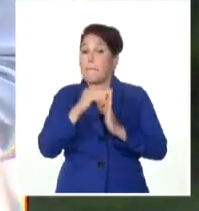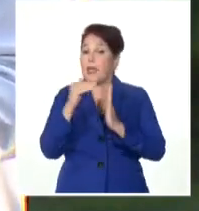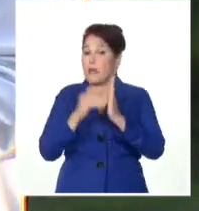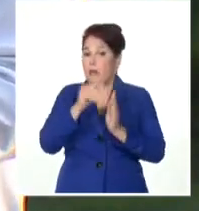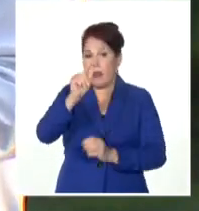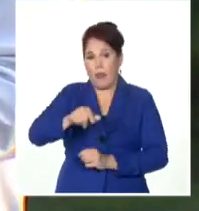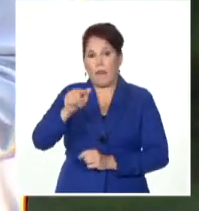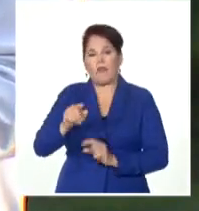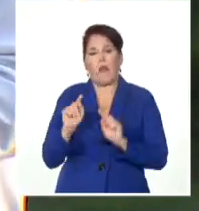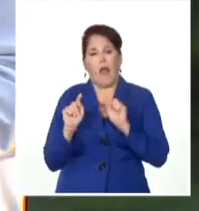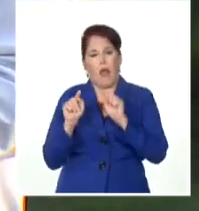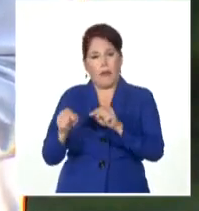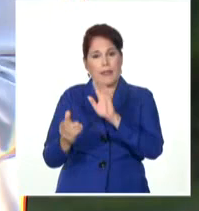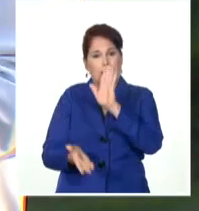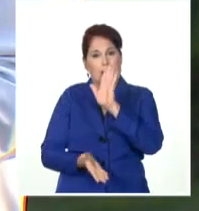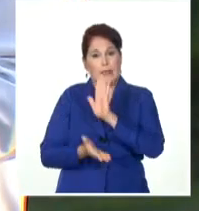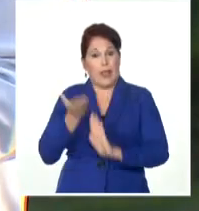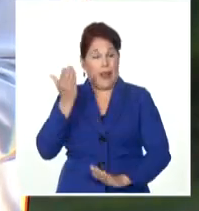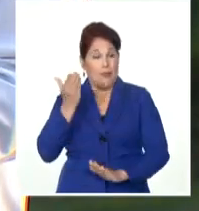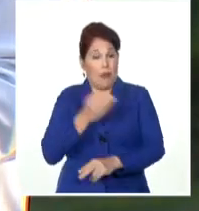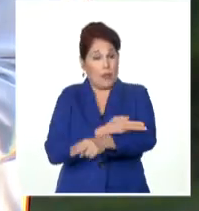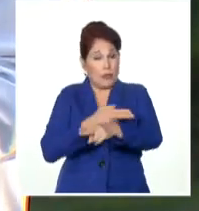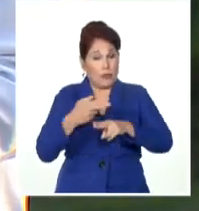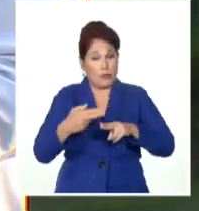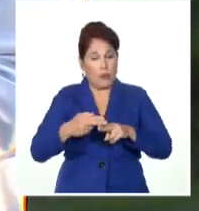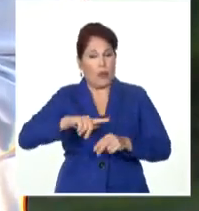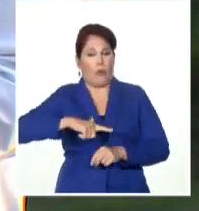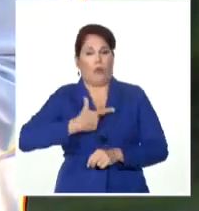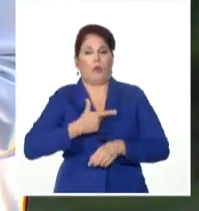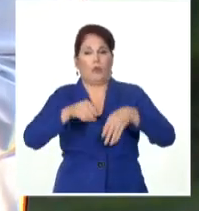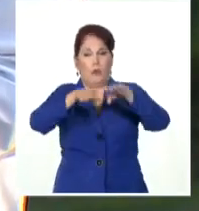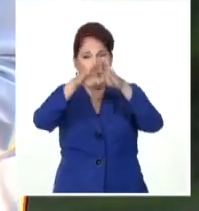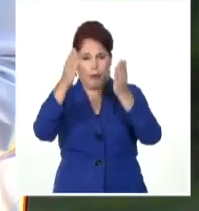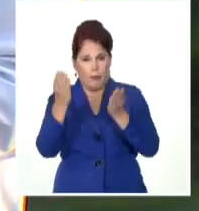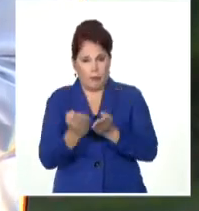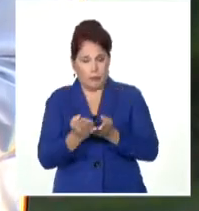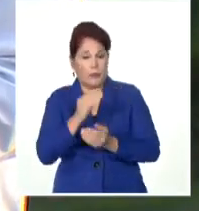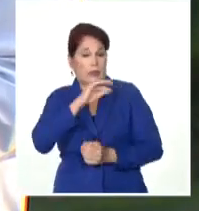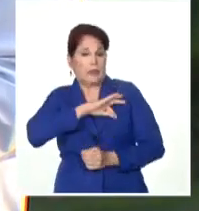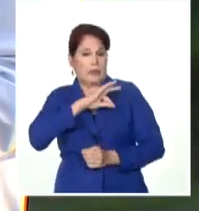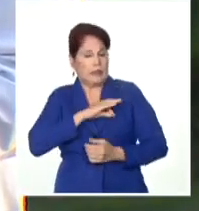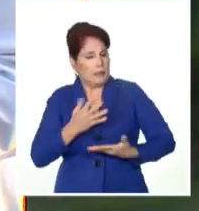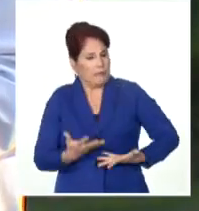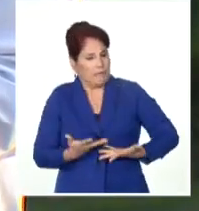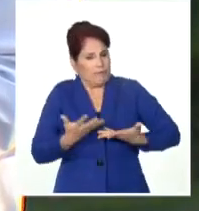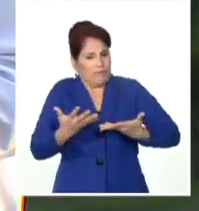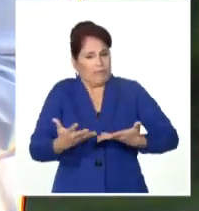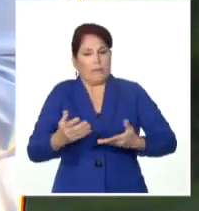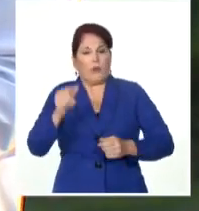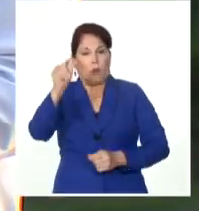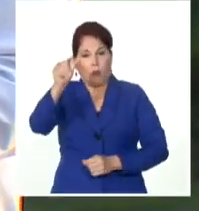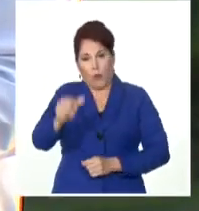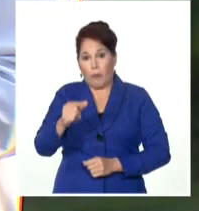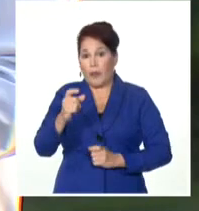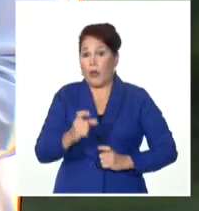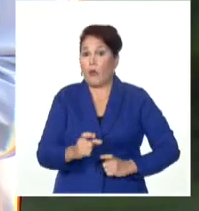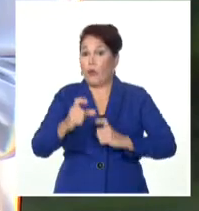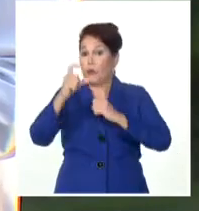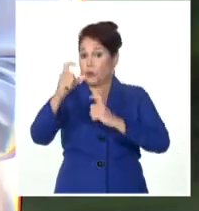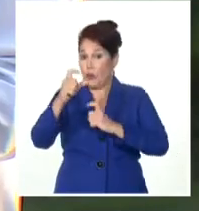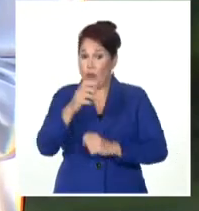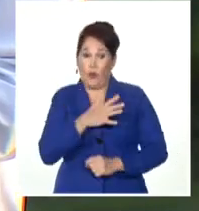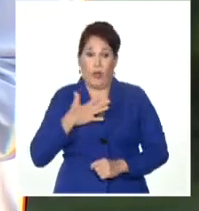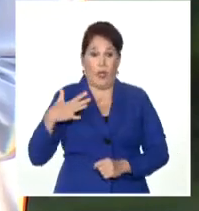personas, salvó el legado milenario de la cultura humana, el sentido de la dignidad del hombre, fue un triunfo de